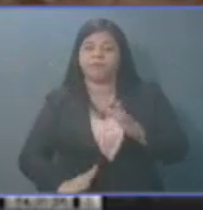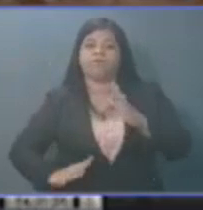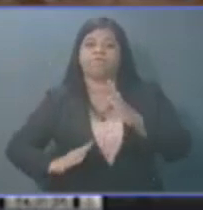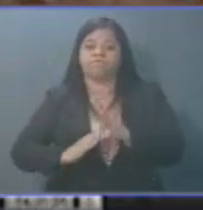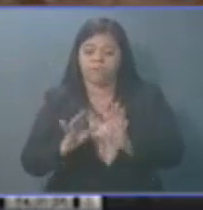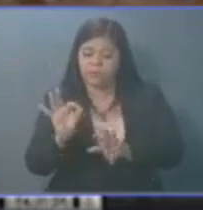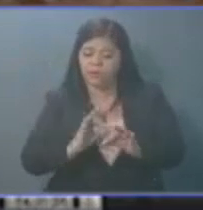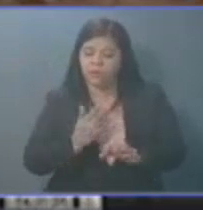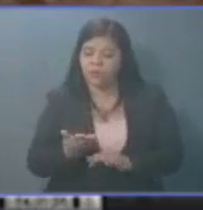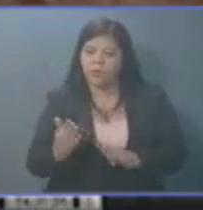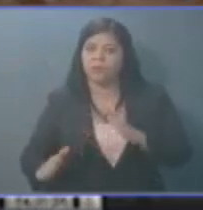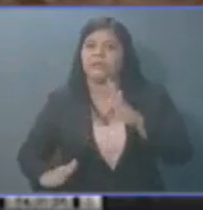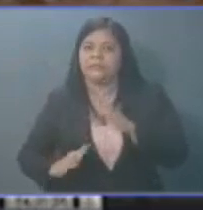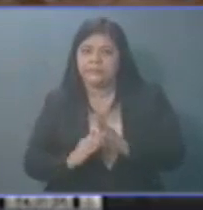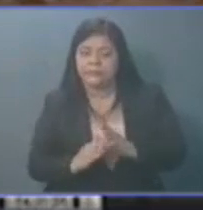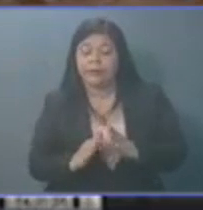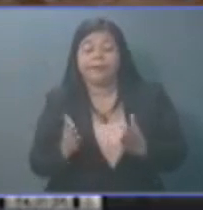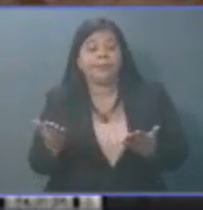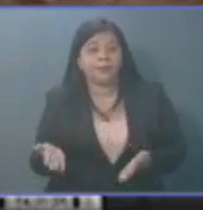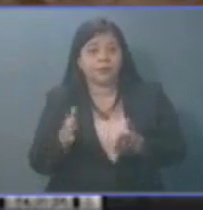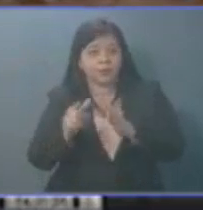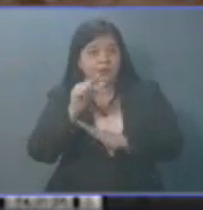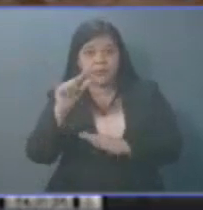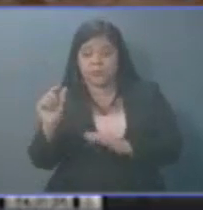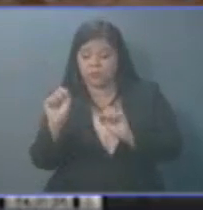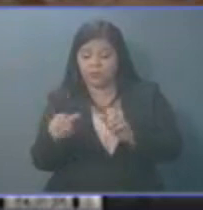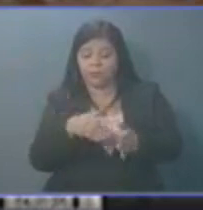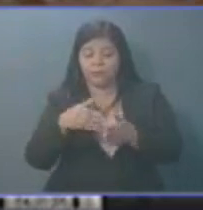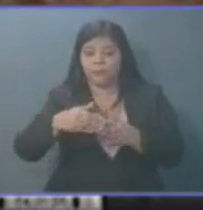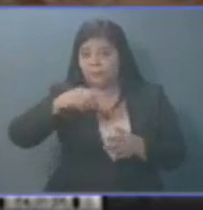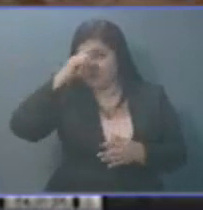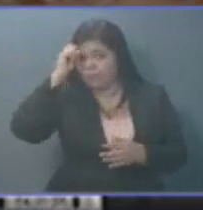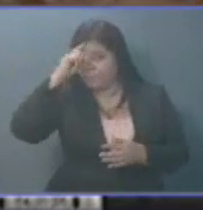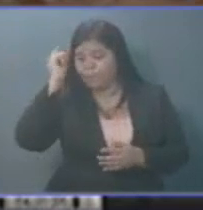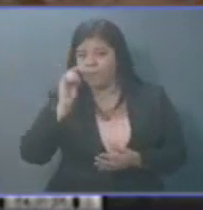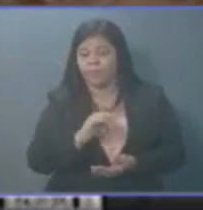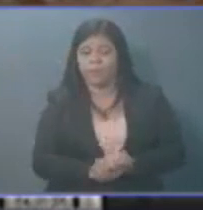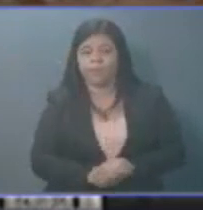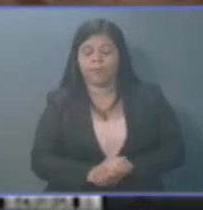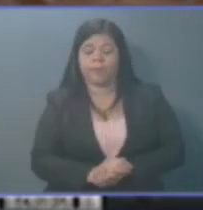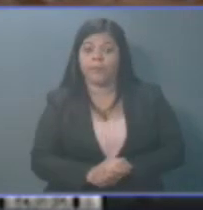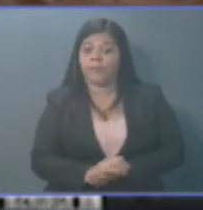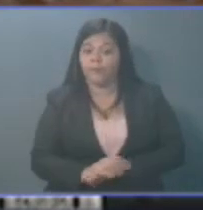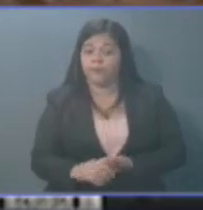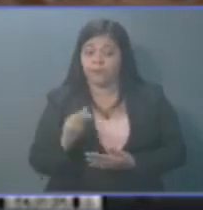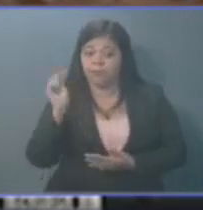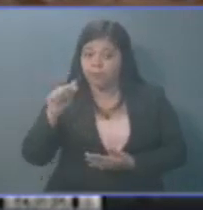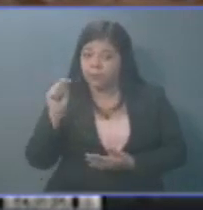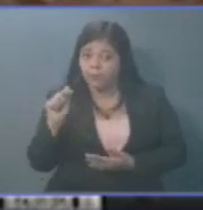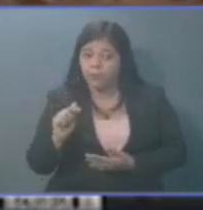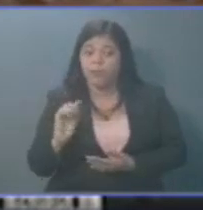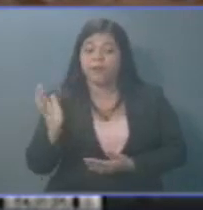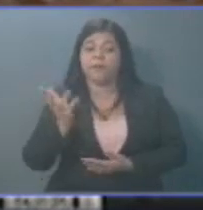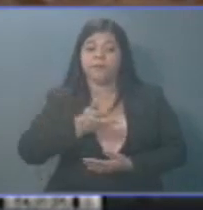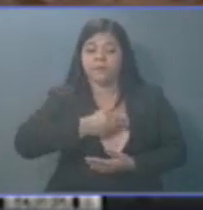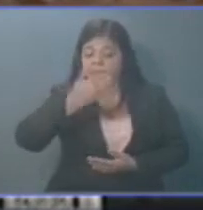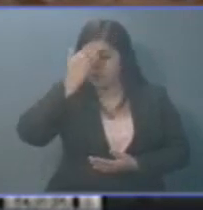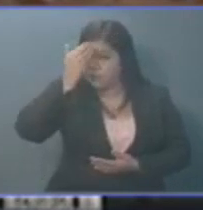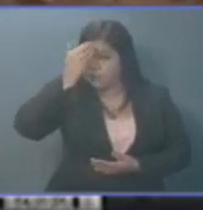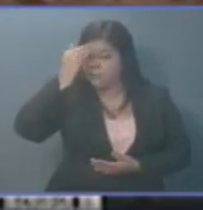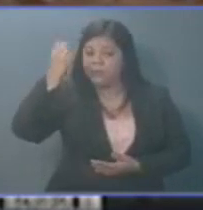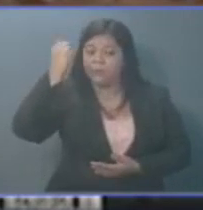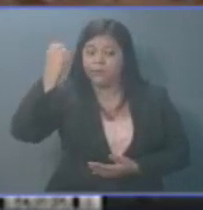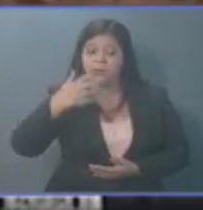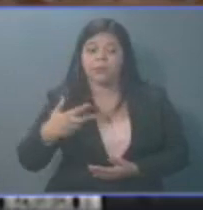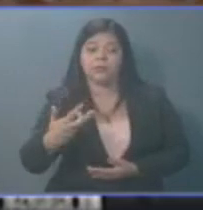algunas acciones para que el instituto pudiera iniciar sus operaciones. Por esa circunstancia se vuelve